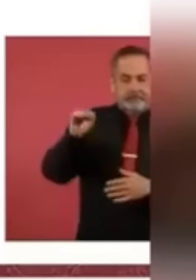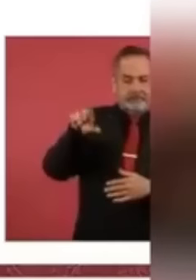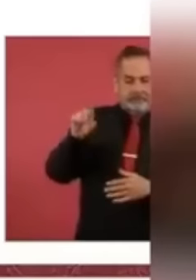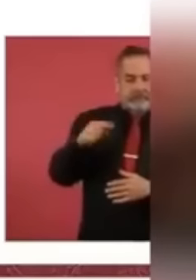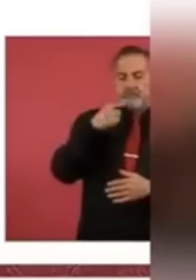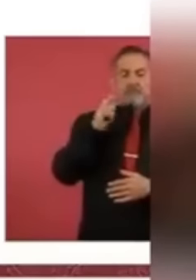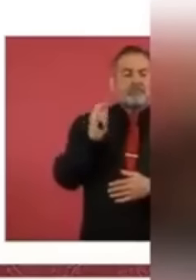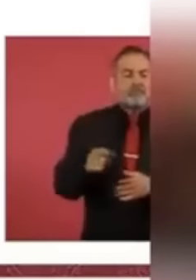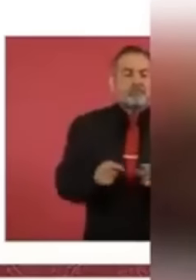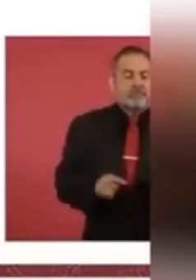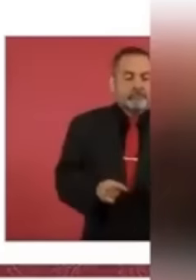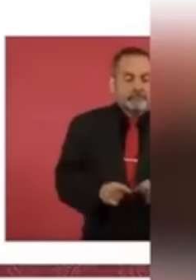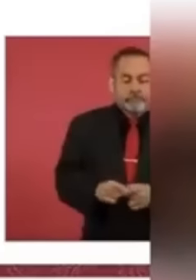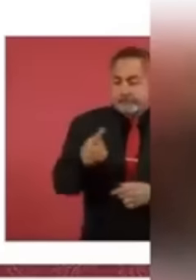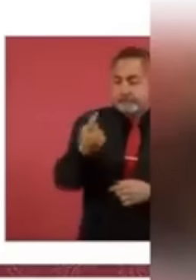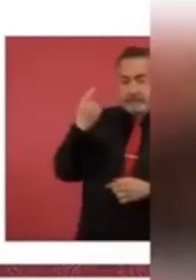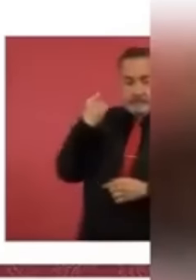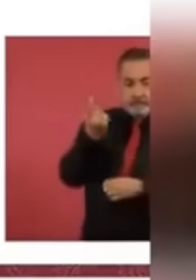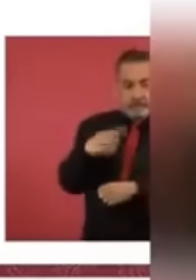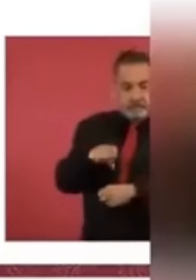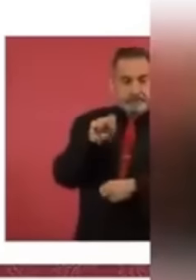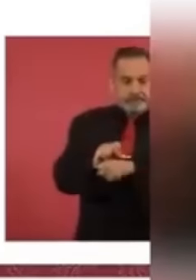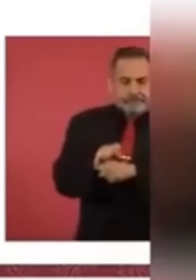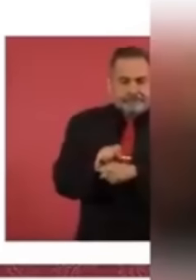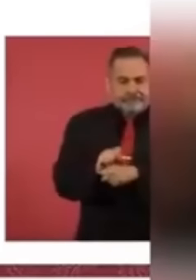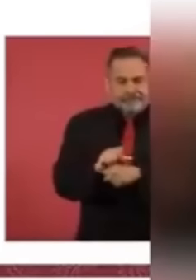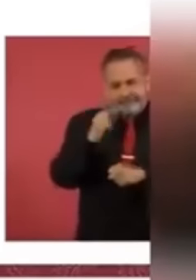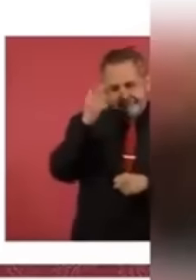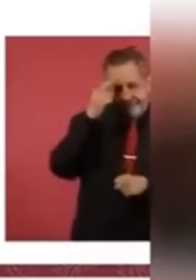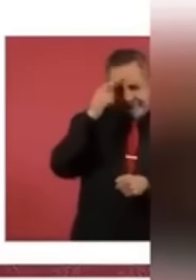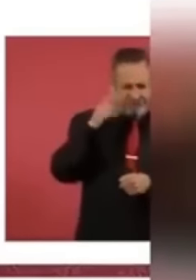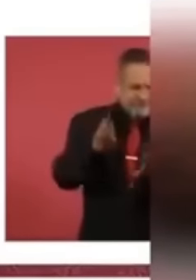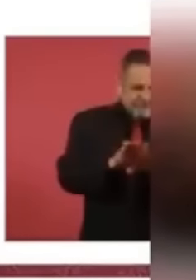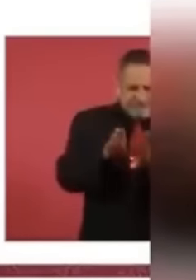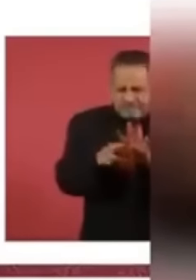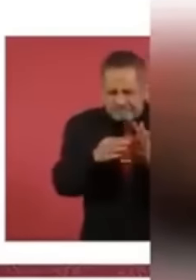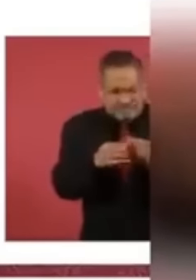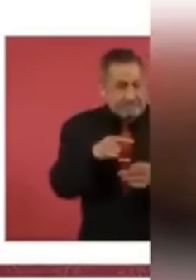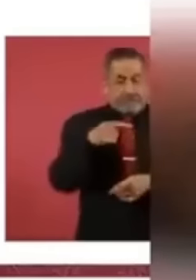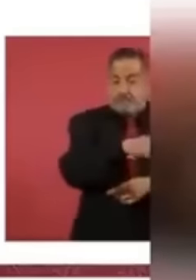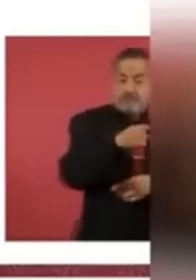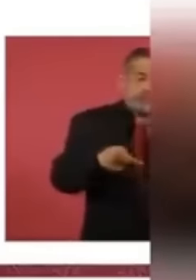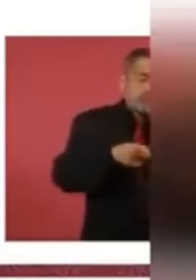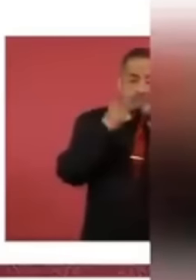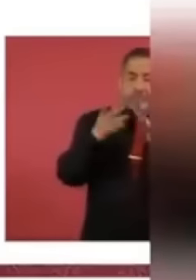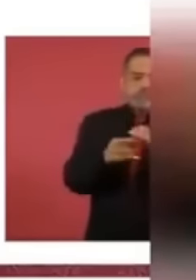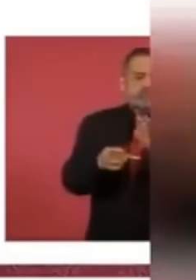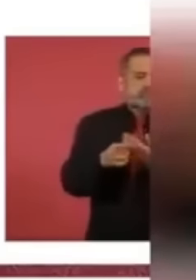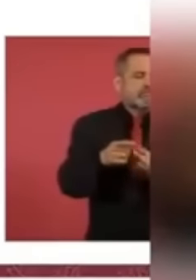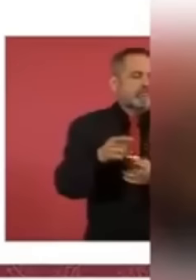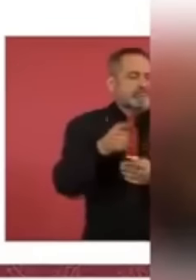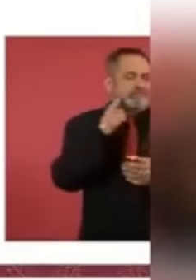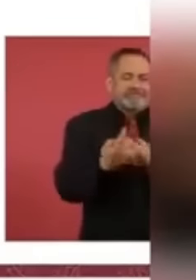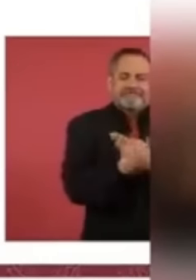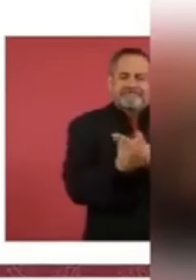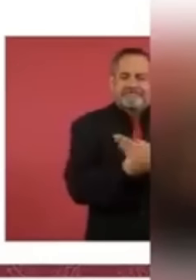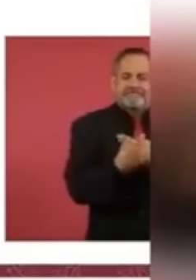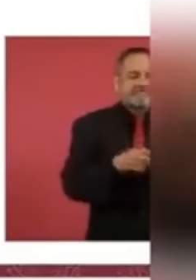Obrador porque la semana pasada les mostramos un análisis de cómo se impulsó una campaña con robots para impulsar la